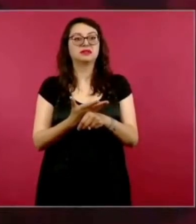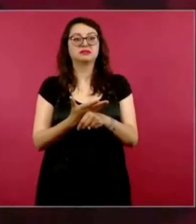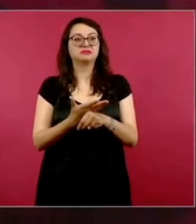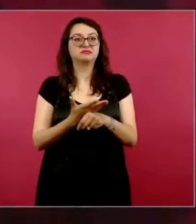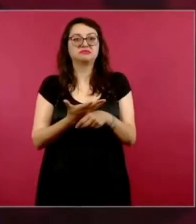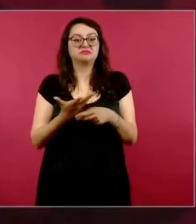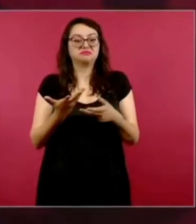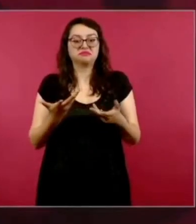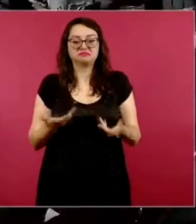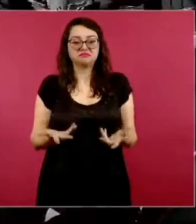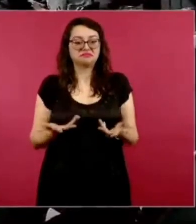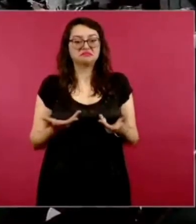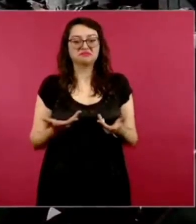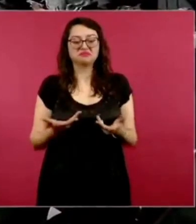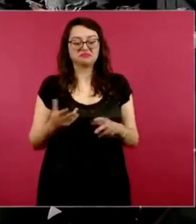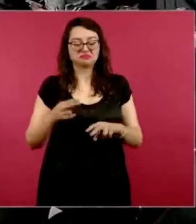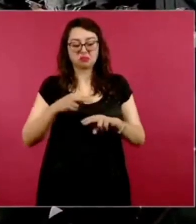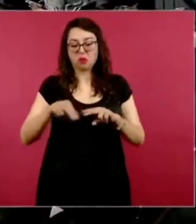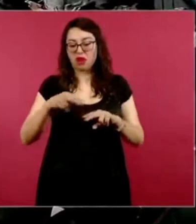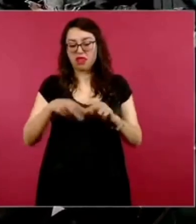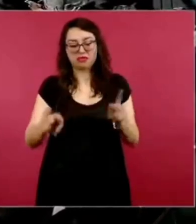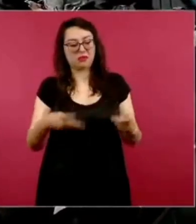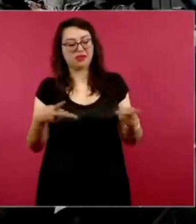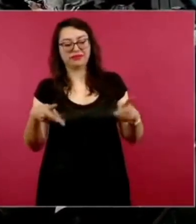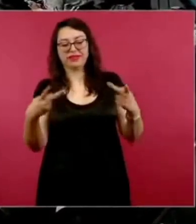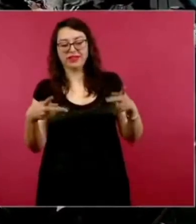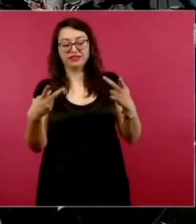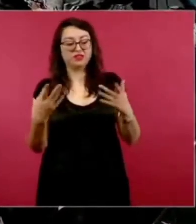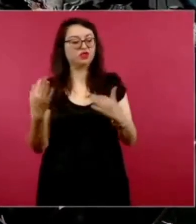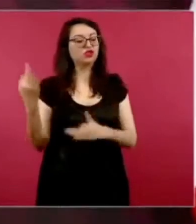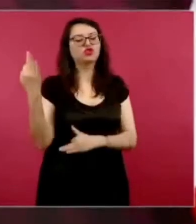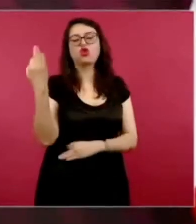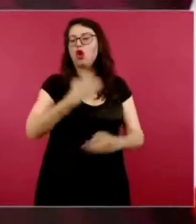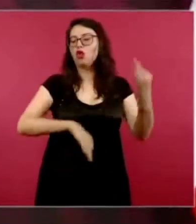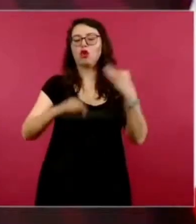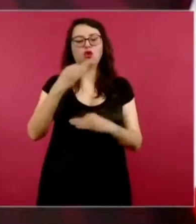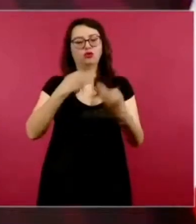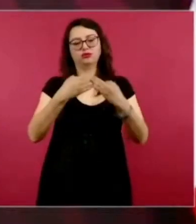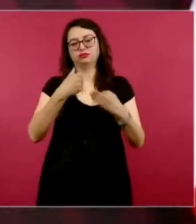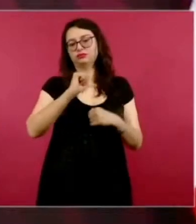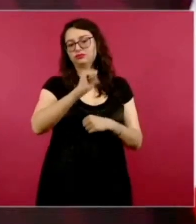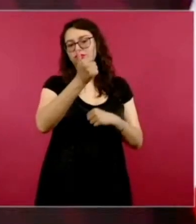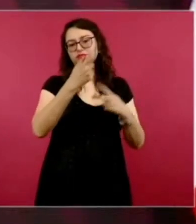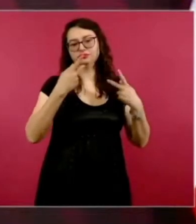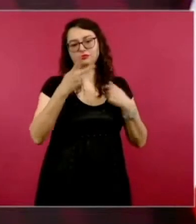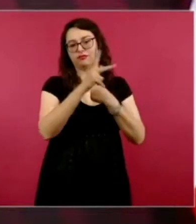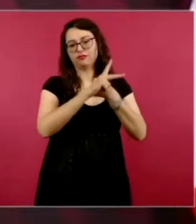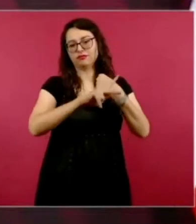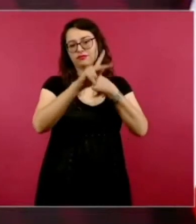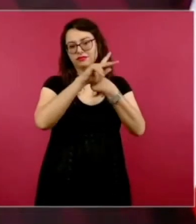de vender los boletos, eran extranjeros.